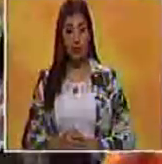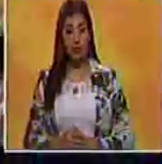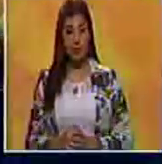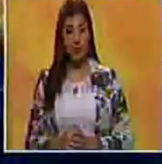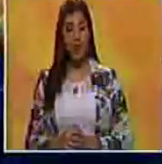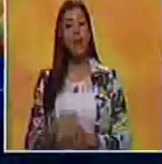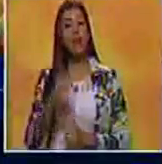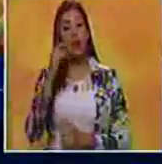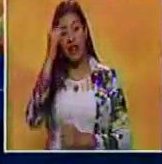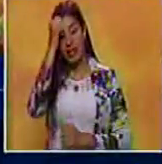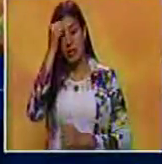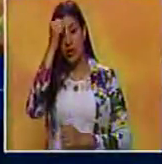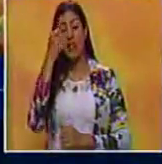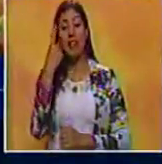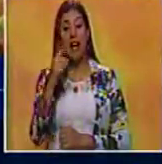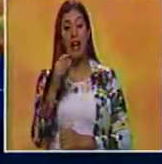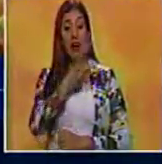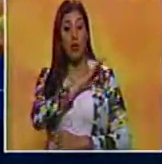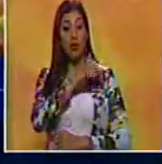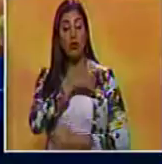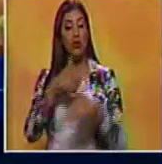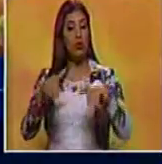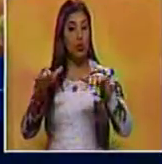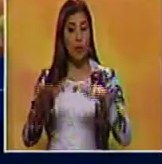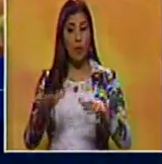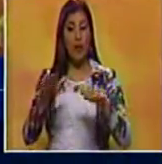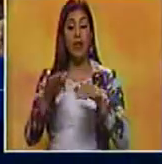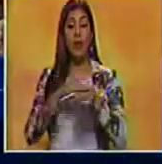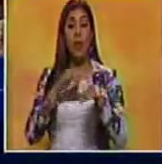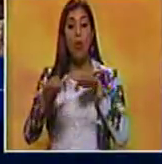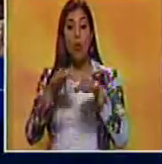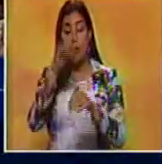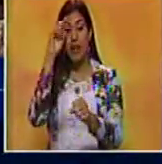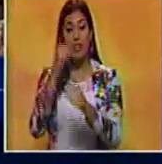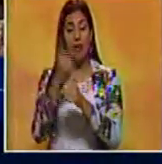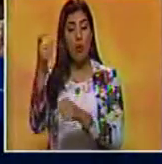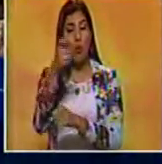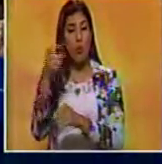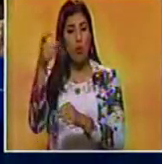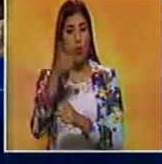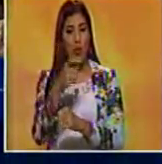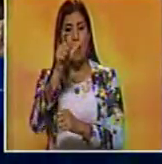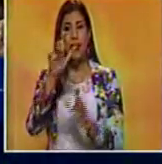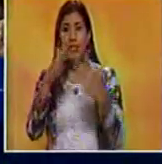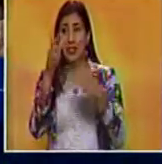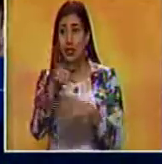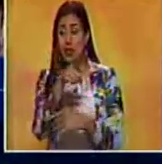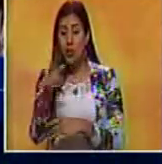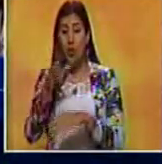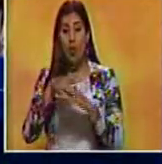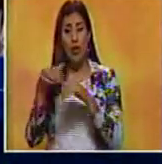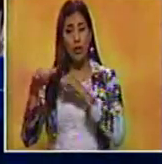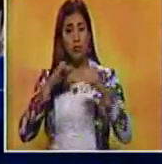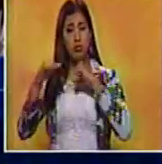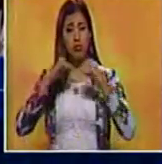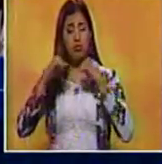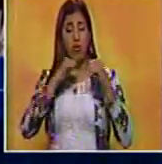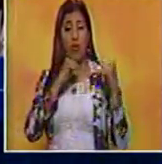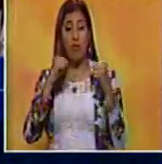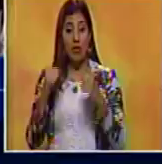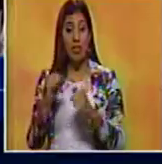En Indonesia, las autoridades tienen previsto suspender este jueves las operaciones de búsqueda y rescate de supervivientes tras el sismo de